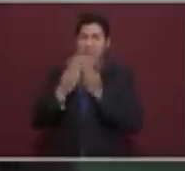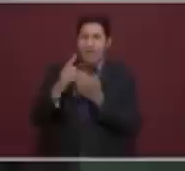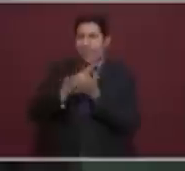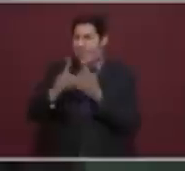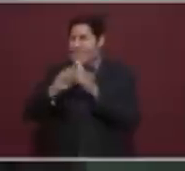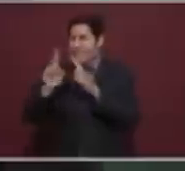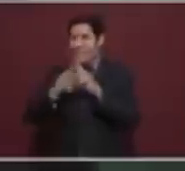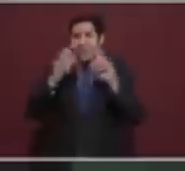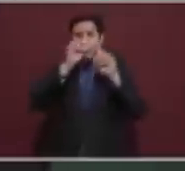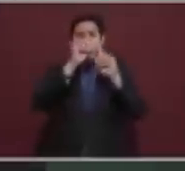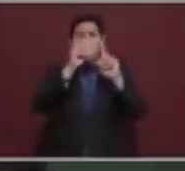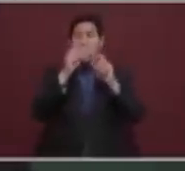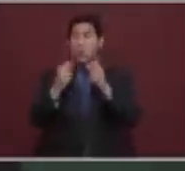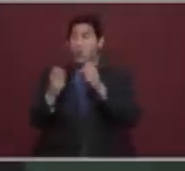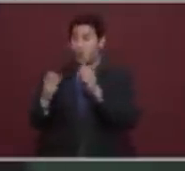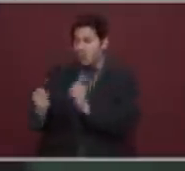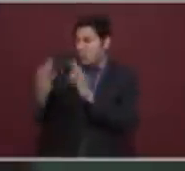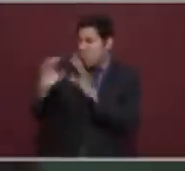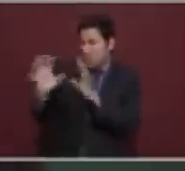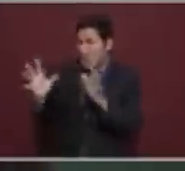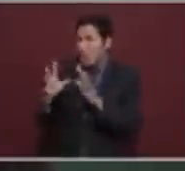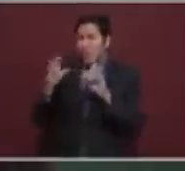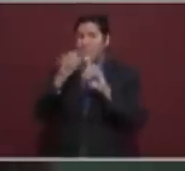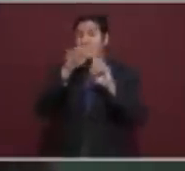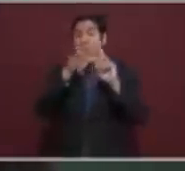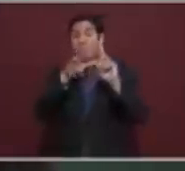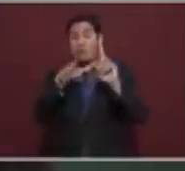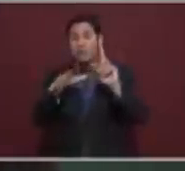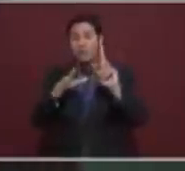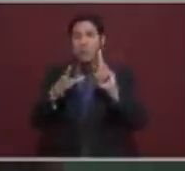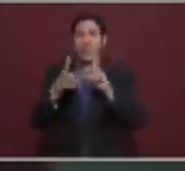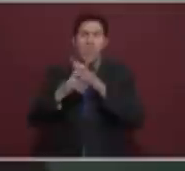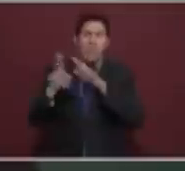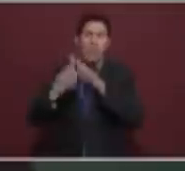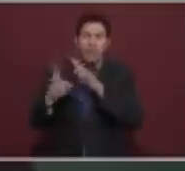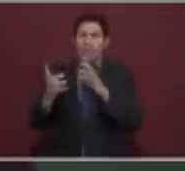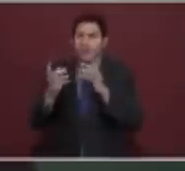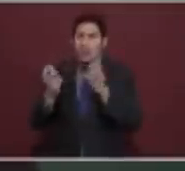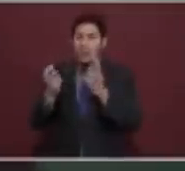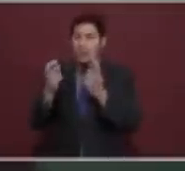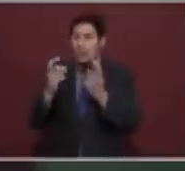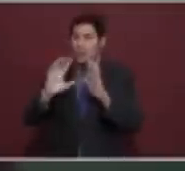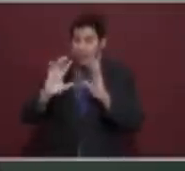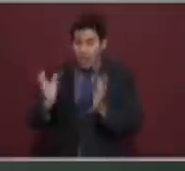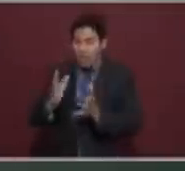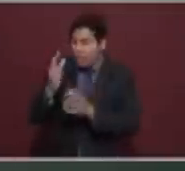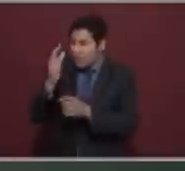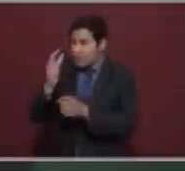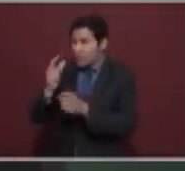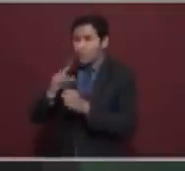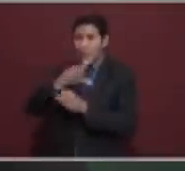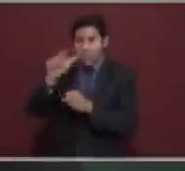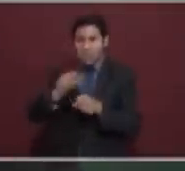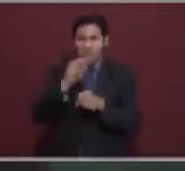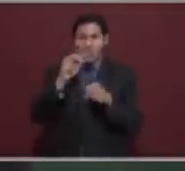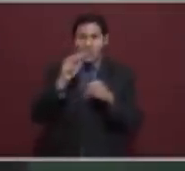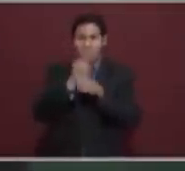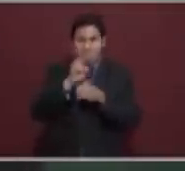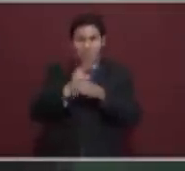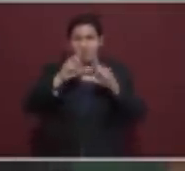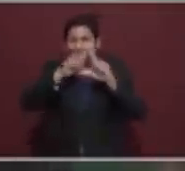periférica cuando todas las regiones estén funcionando no habrá posibilidades de que el crimen se